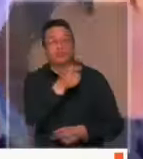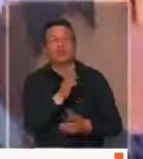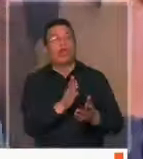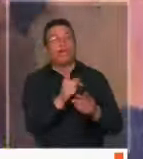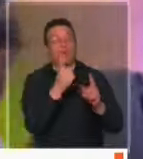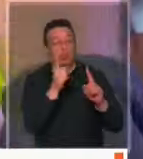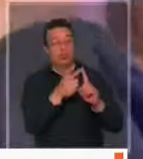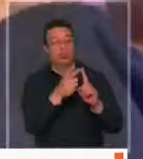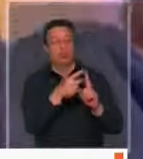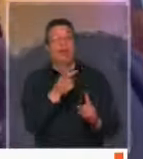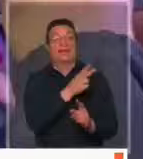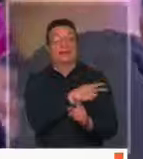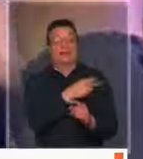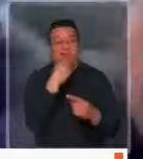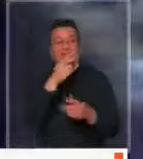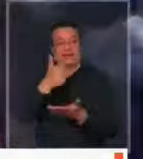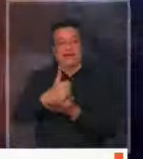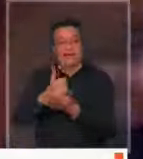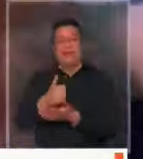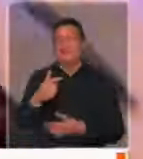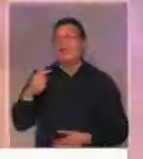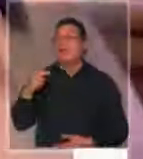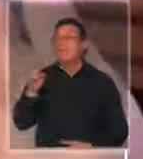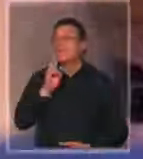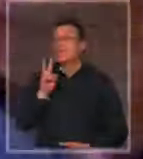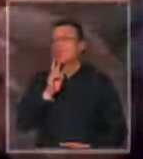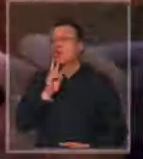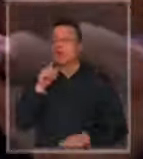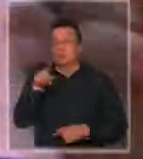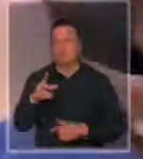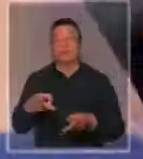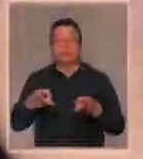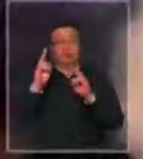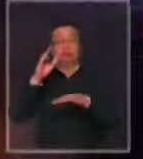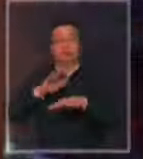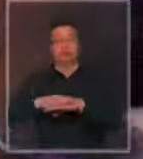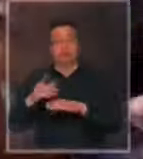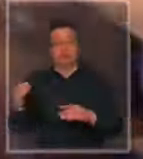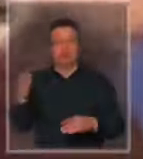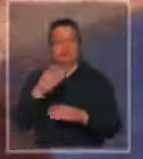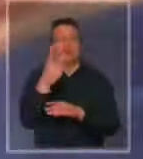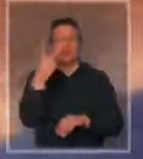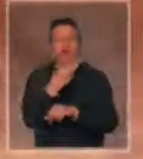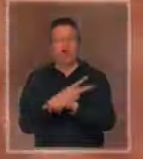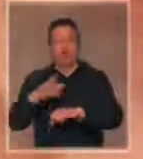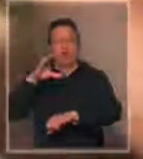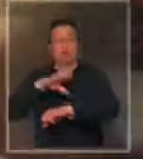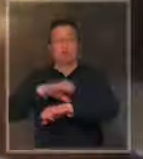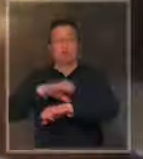de ellos es el jefe comunal de Victoria, Javier Jaramillo, quien fue autorizado por el tribunal para interrumpir por 2 horas su arresto domiciliario para poder asumir el